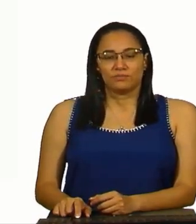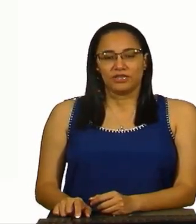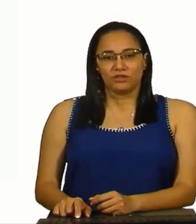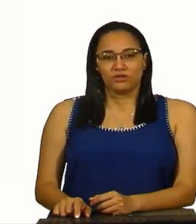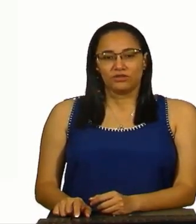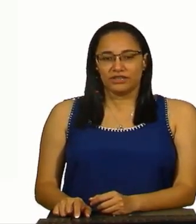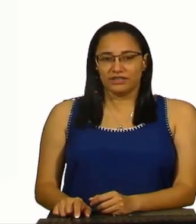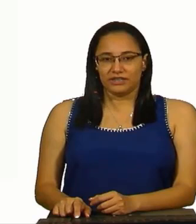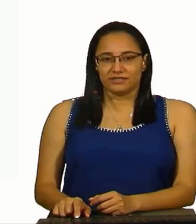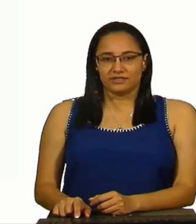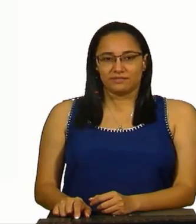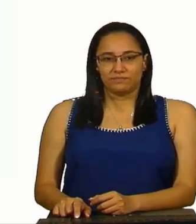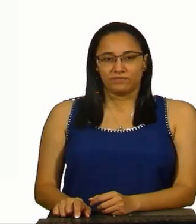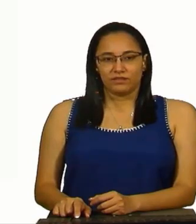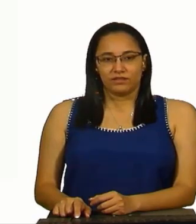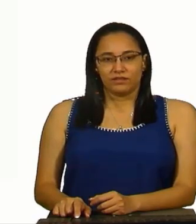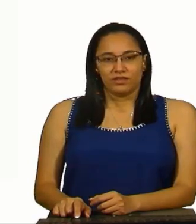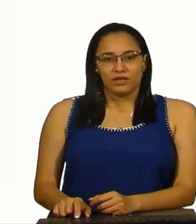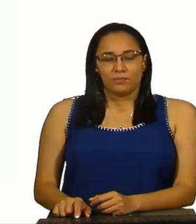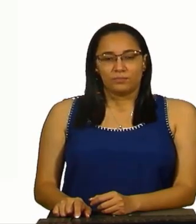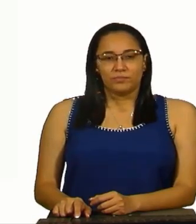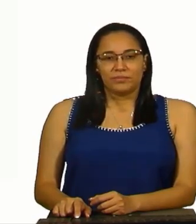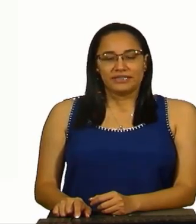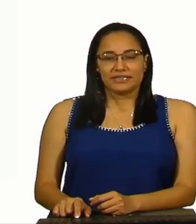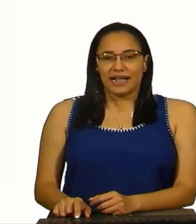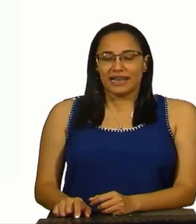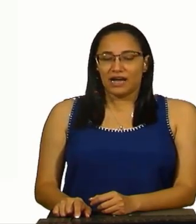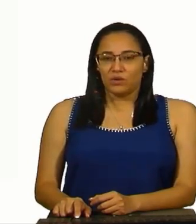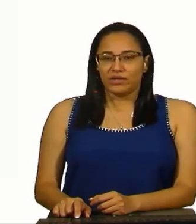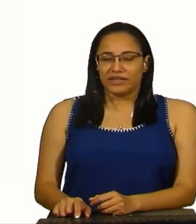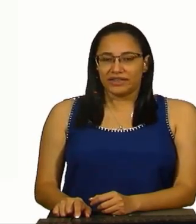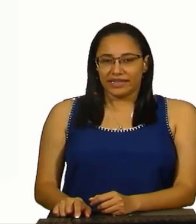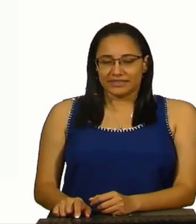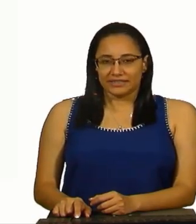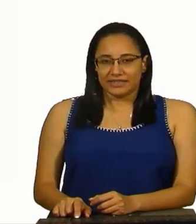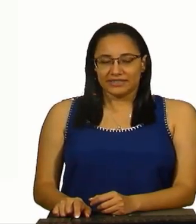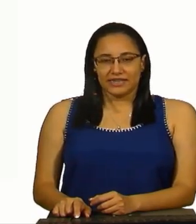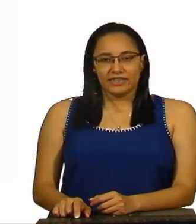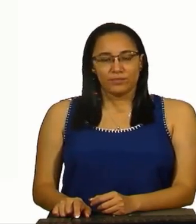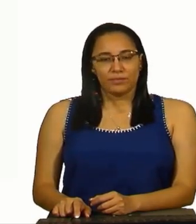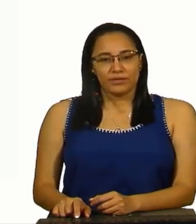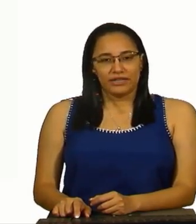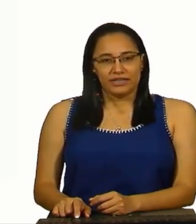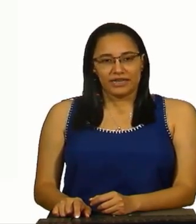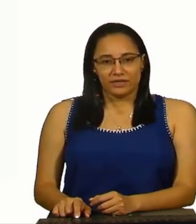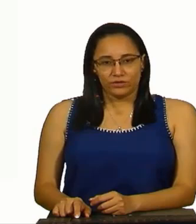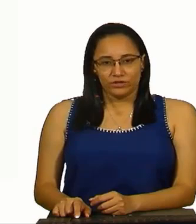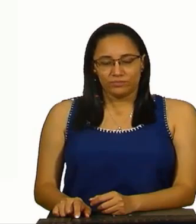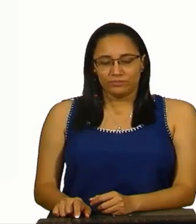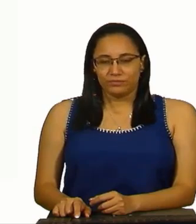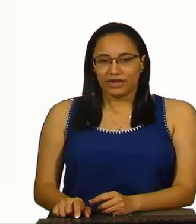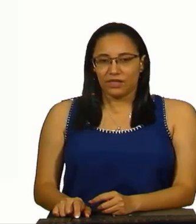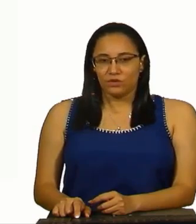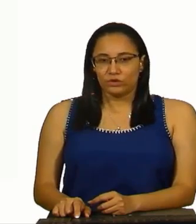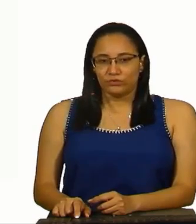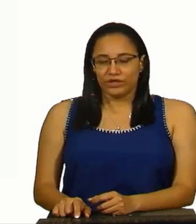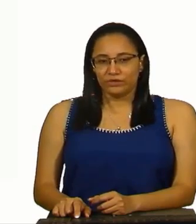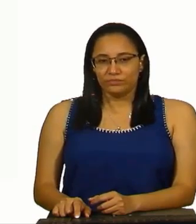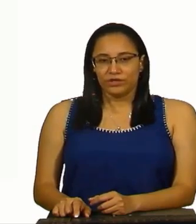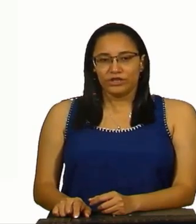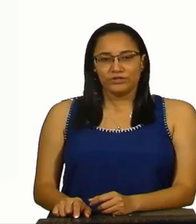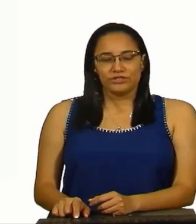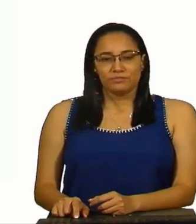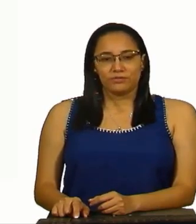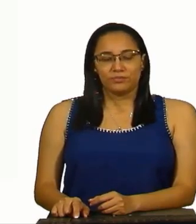de conocimiento, inglés. Permit, allow, and let. Ese es el tema para el día de hoy. Grado